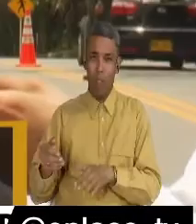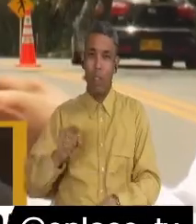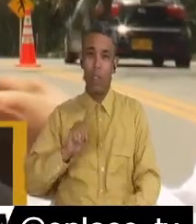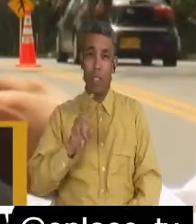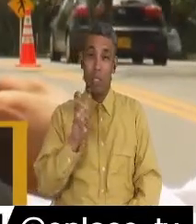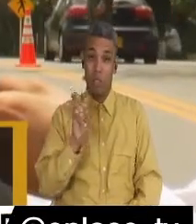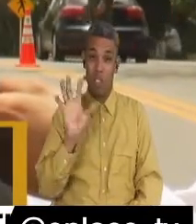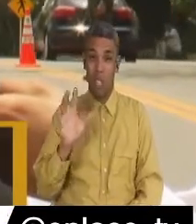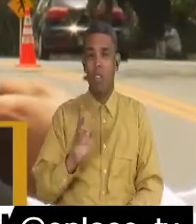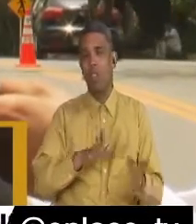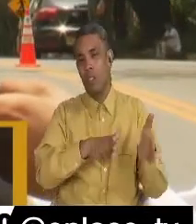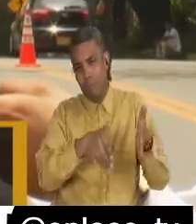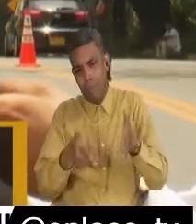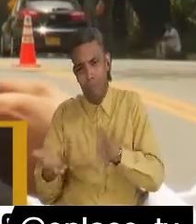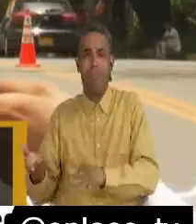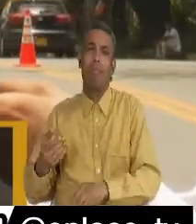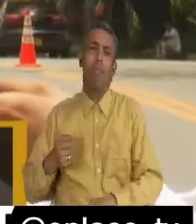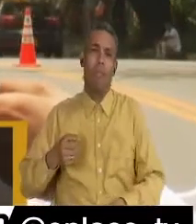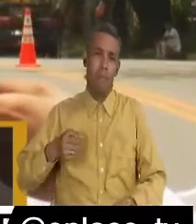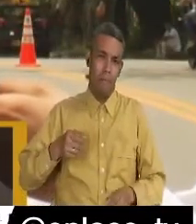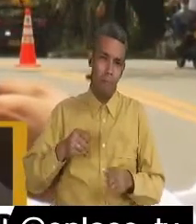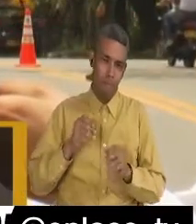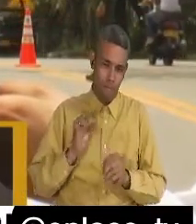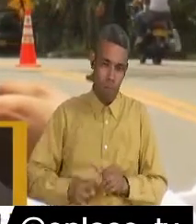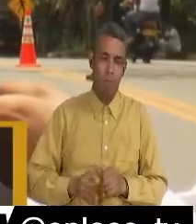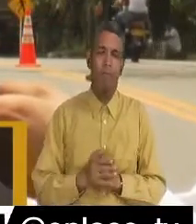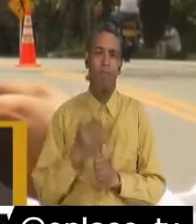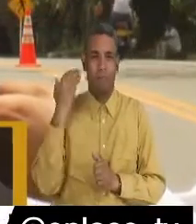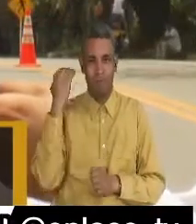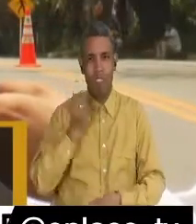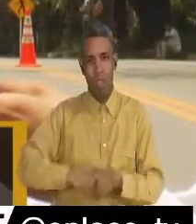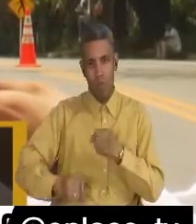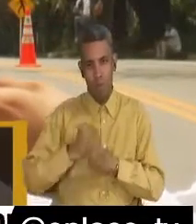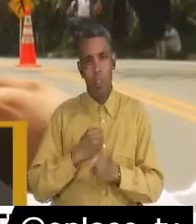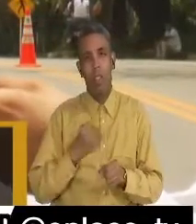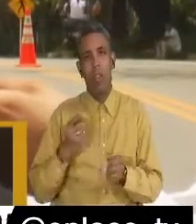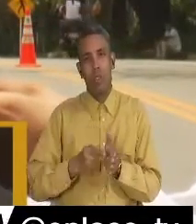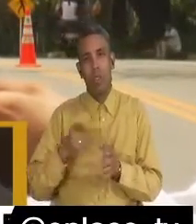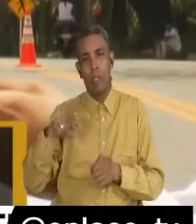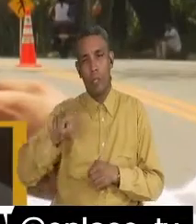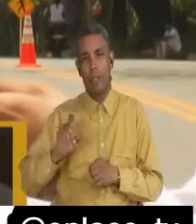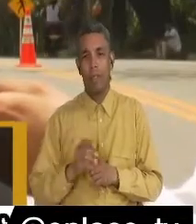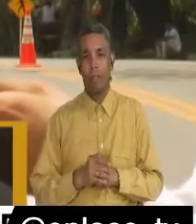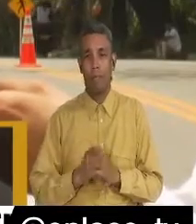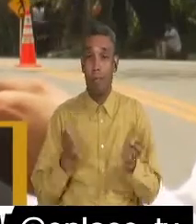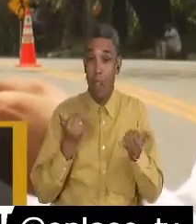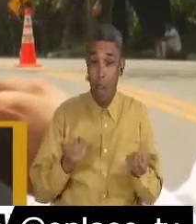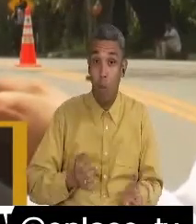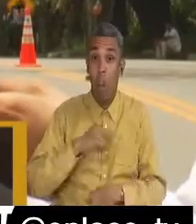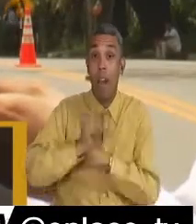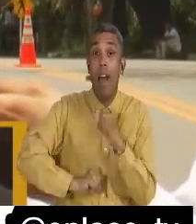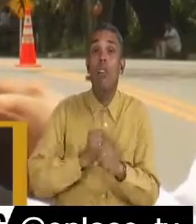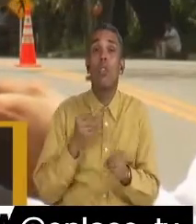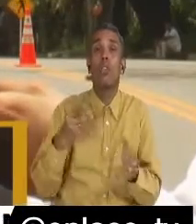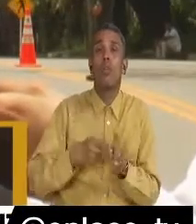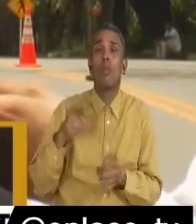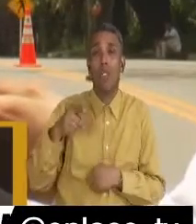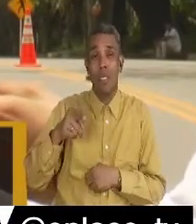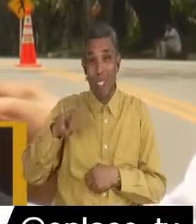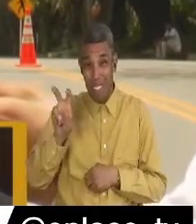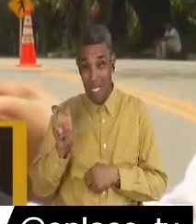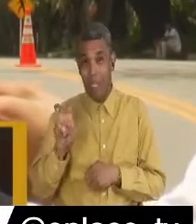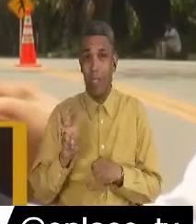185 muertos. La idea es que en este plan Éxodo que lanza la policía para la Semana Santa, no haya ningún muerto y